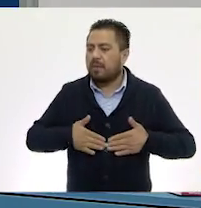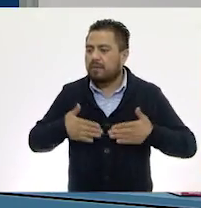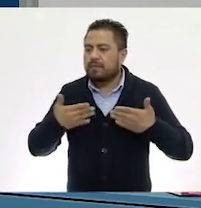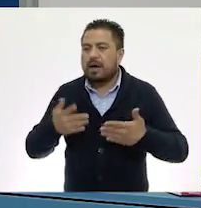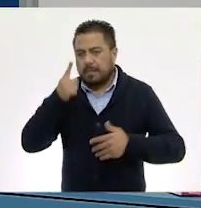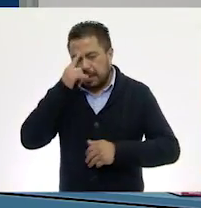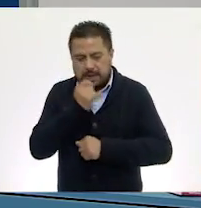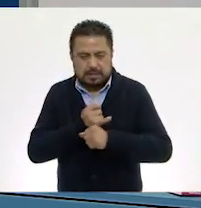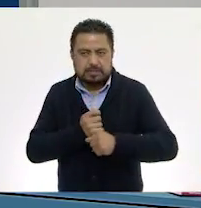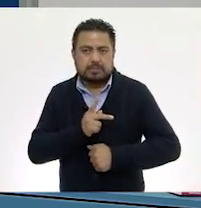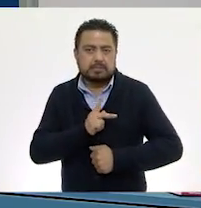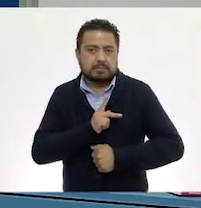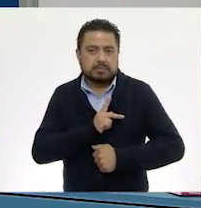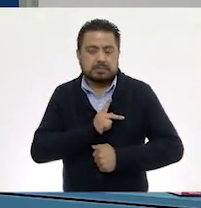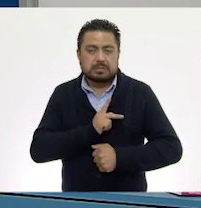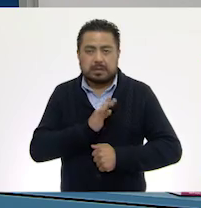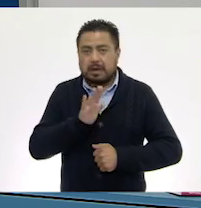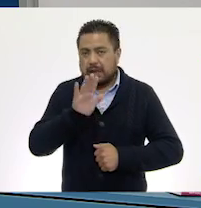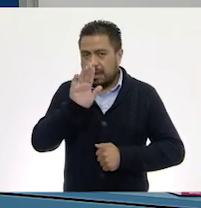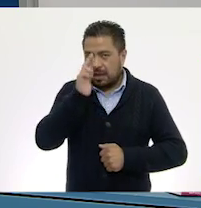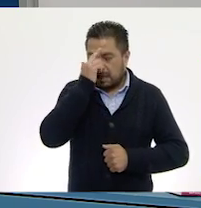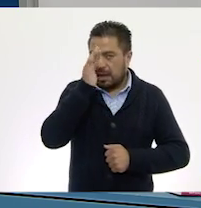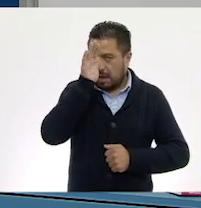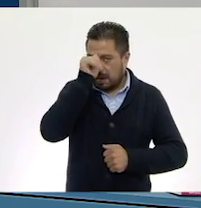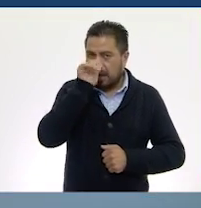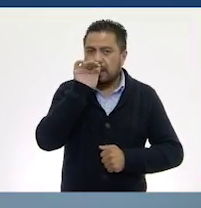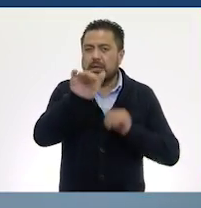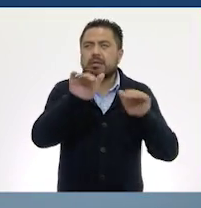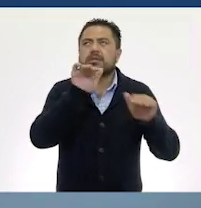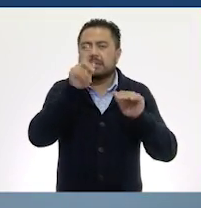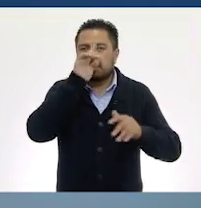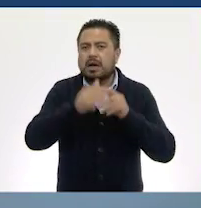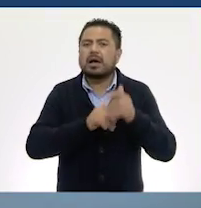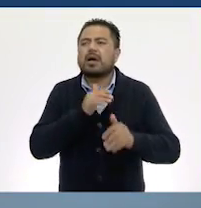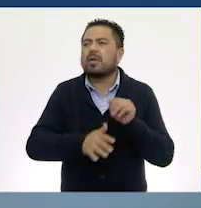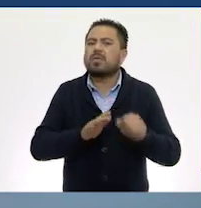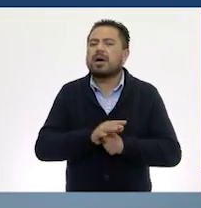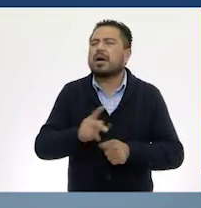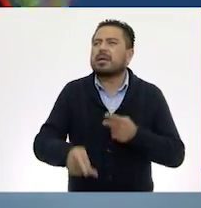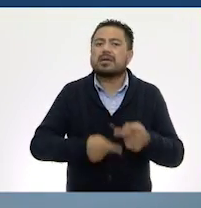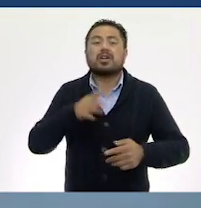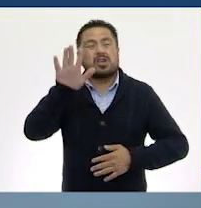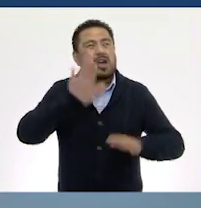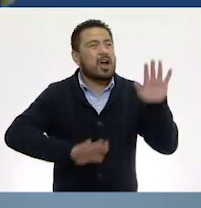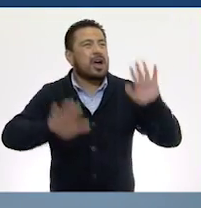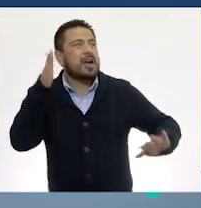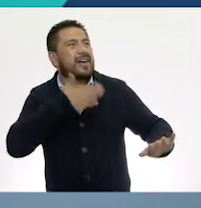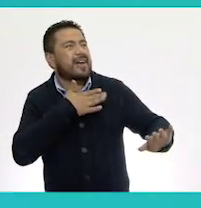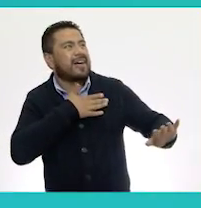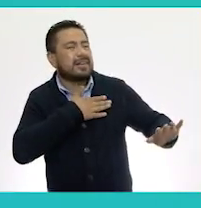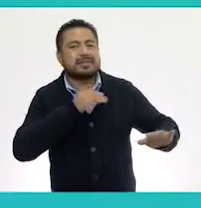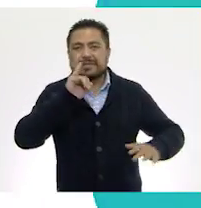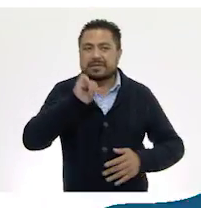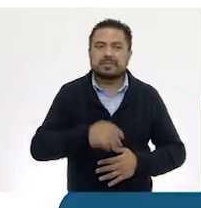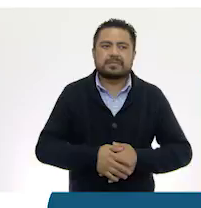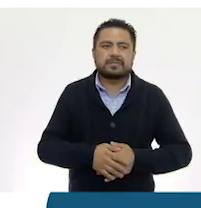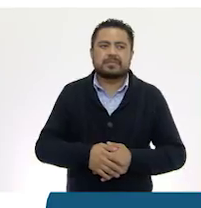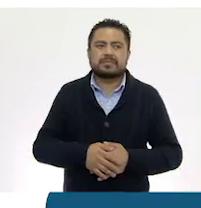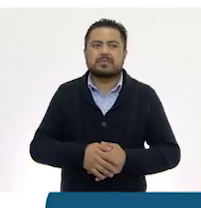nuestra investigación. Se las recuerdo para cerrar. Las preguntas son... Ok, yo digo adelante, las venga. preguntas. Sí,